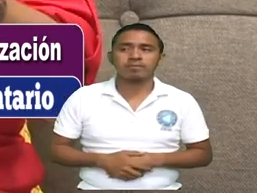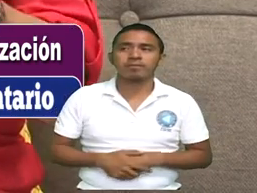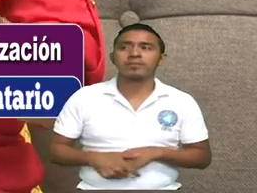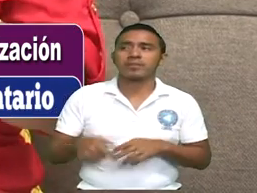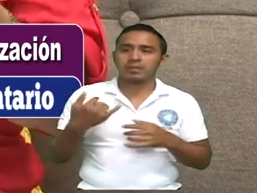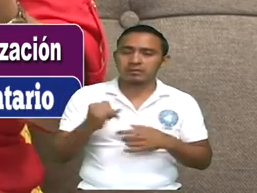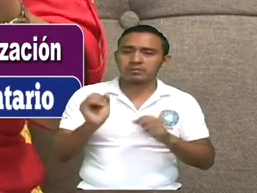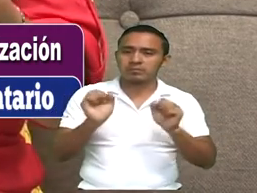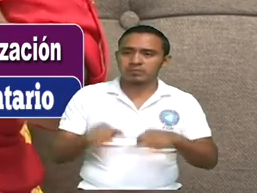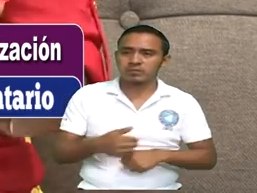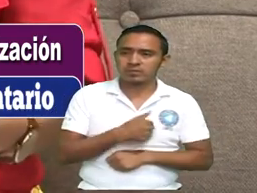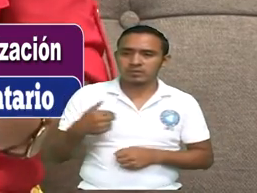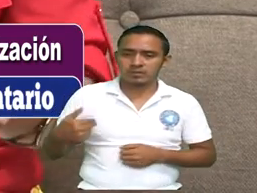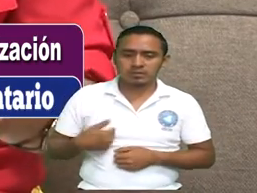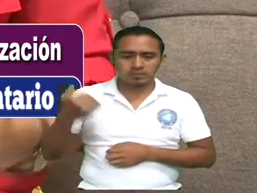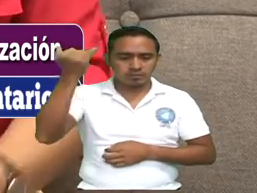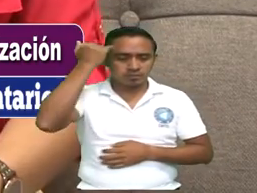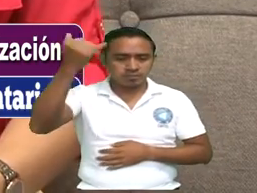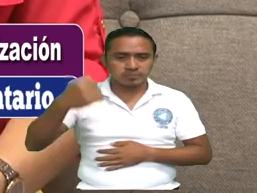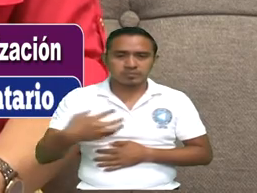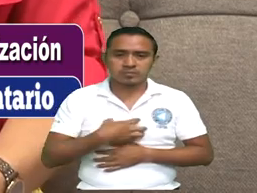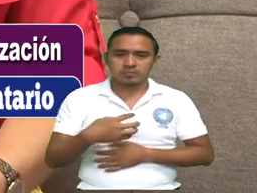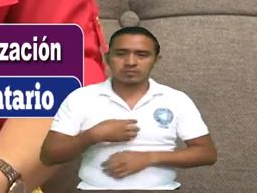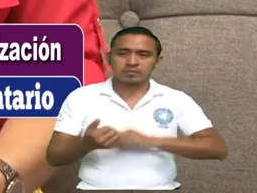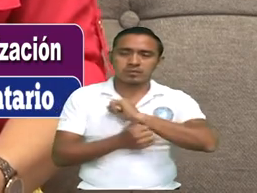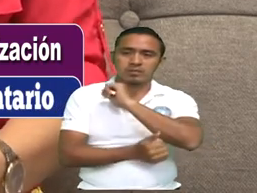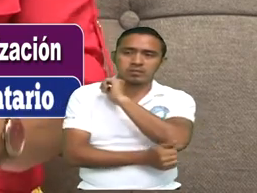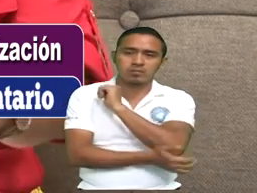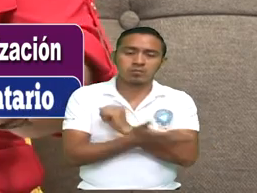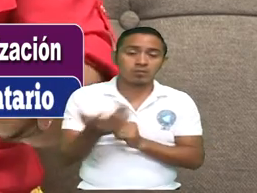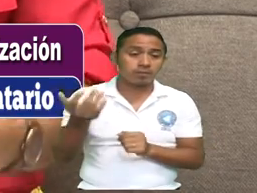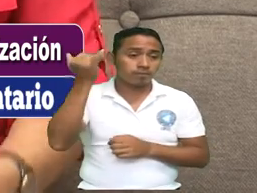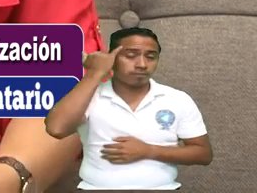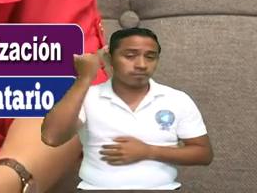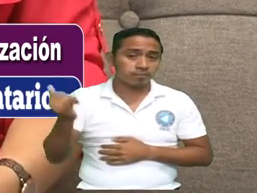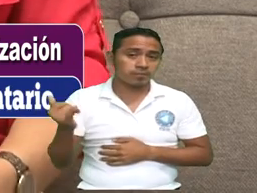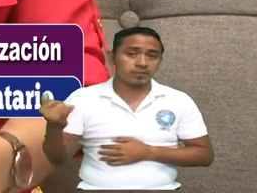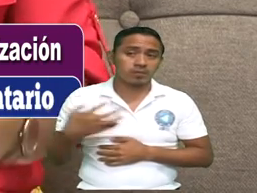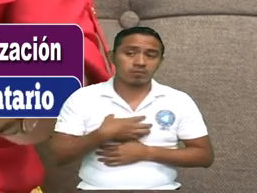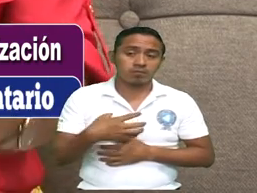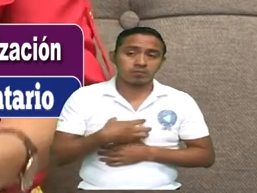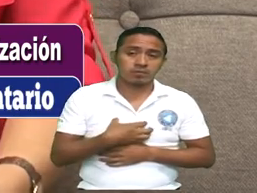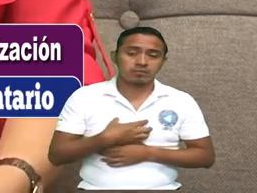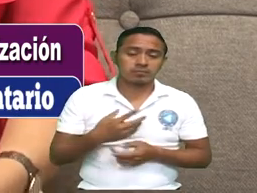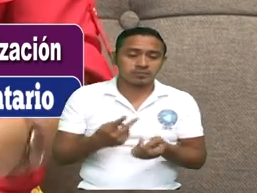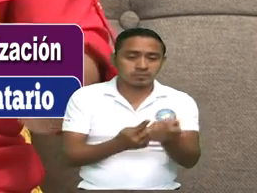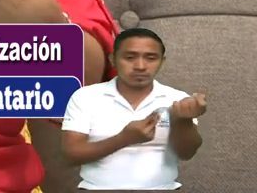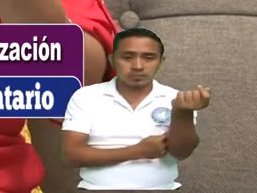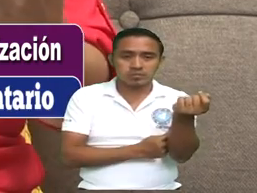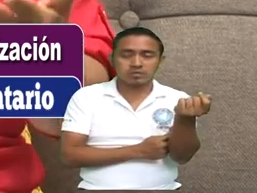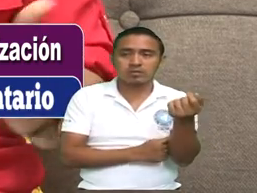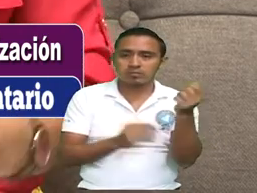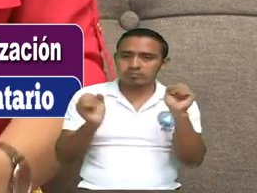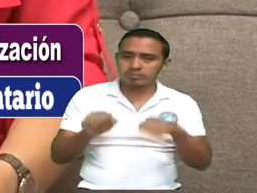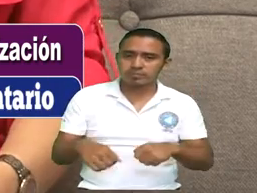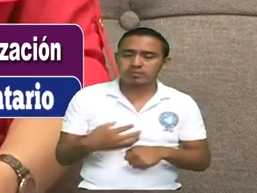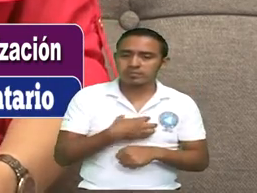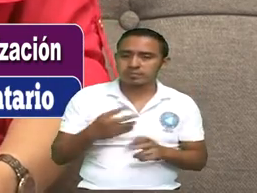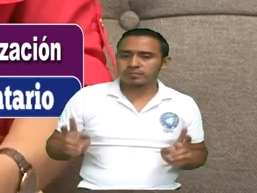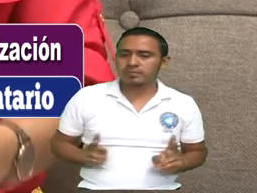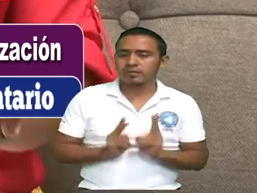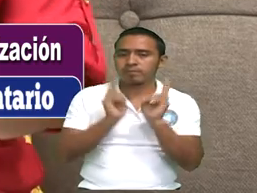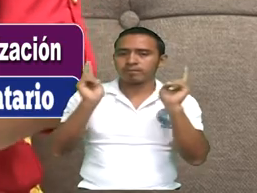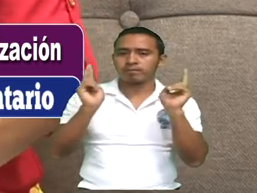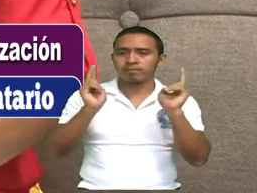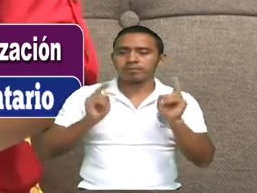puede desarrollar la creatividad del estudiante a través de que él emprenda proyectos que le van a servir para la vida. Y